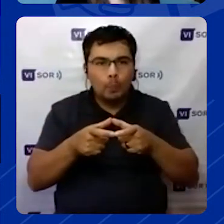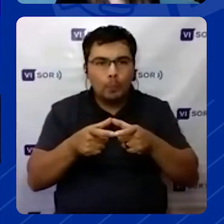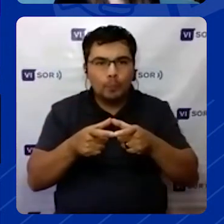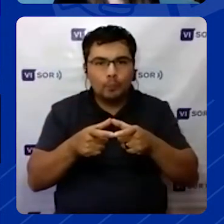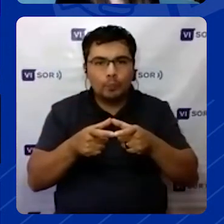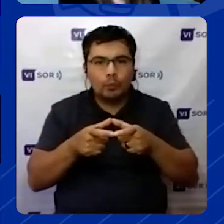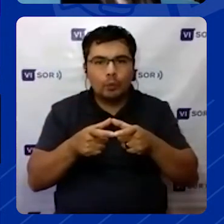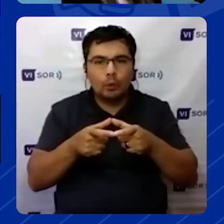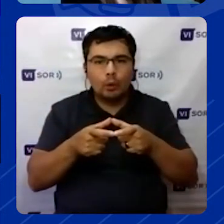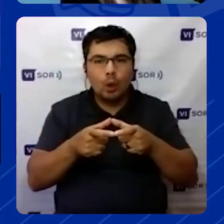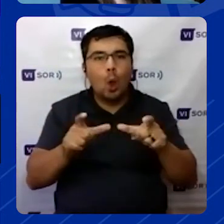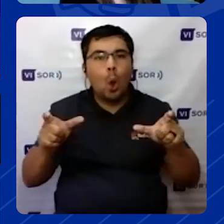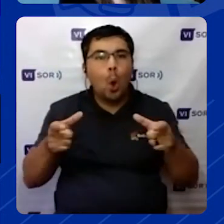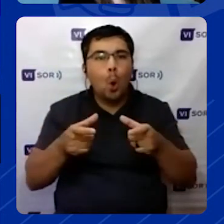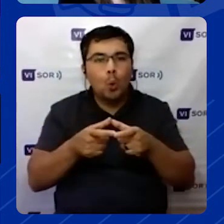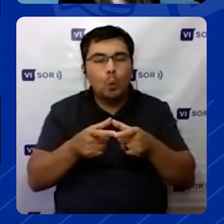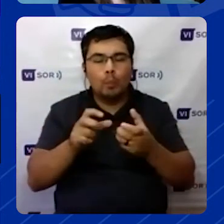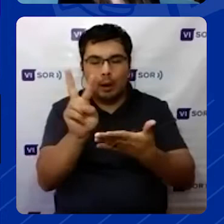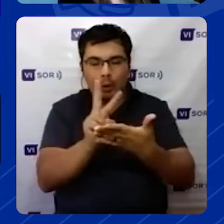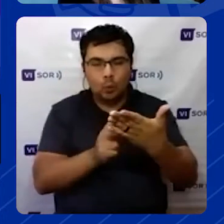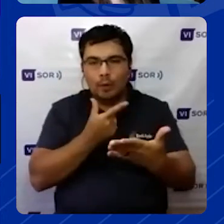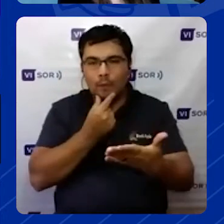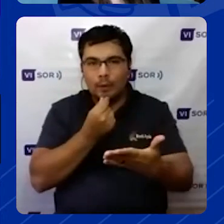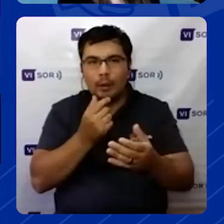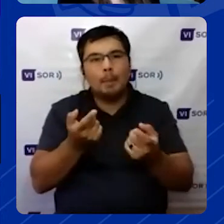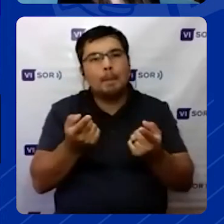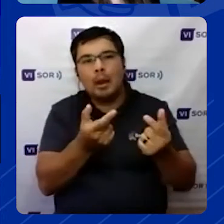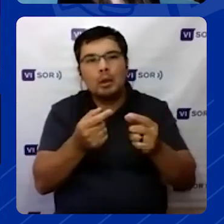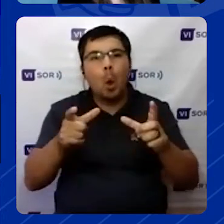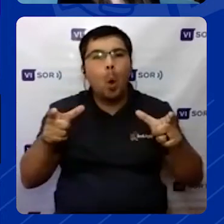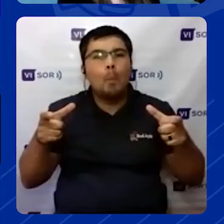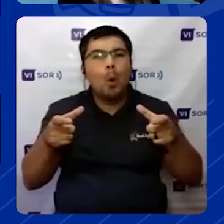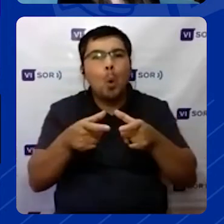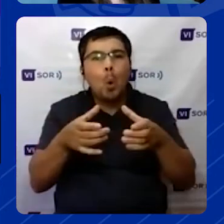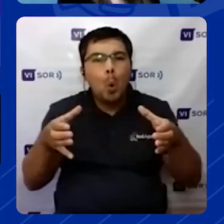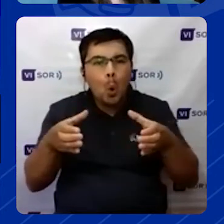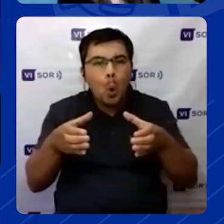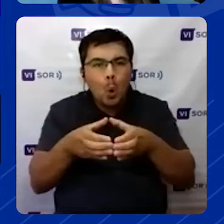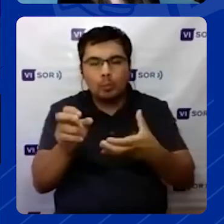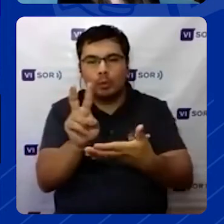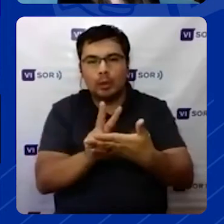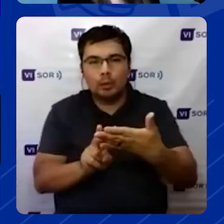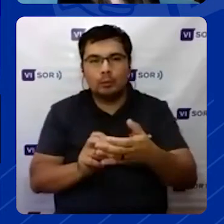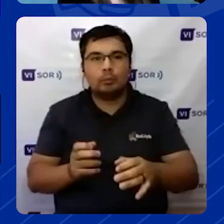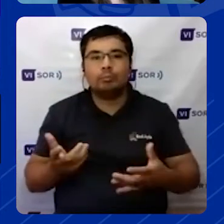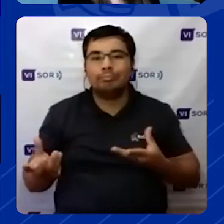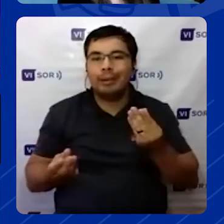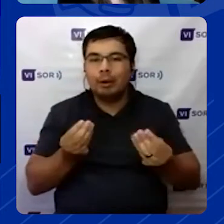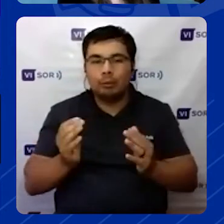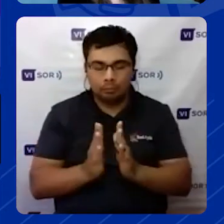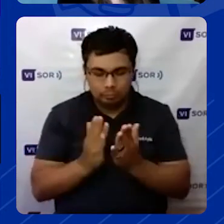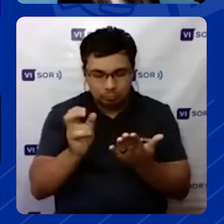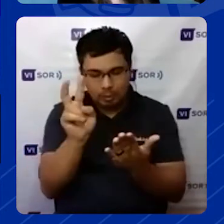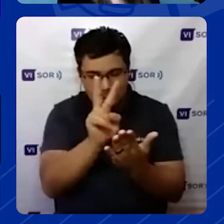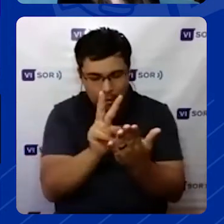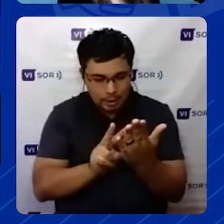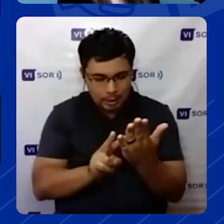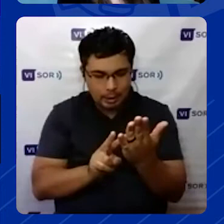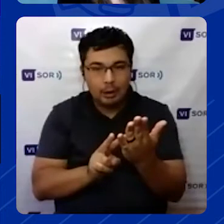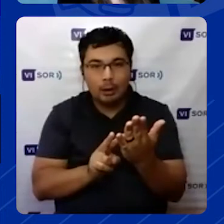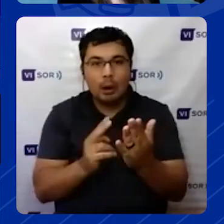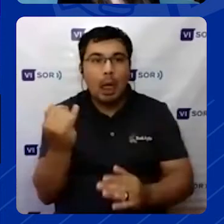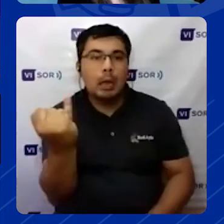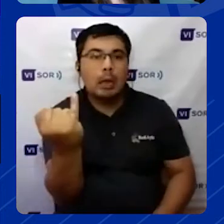como un club de lectura. Lo que pasa es que en vez de leer el libro de manera individual y luego comentarlo en una sesión de